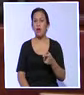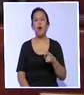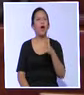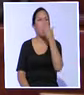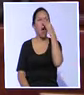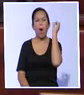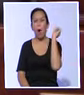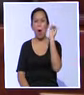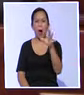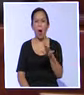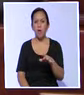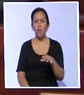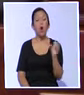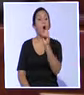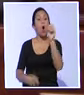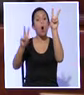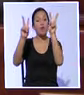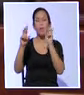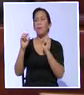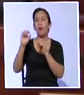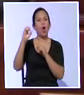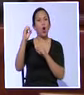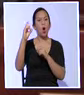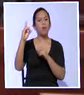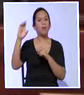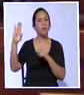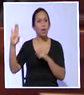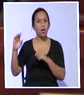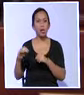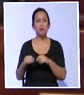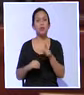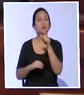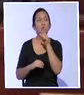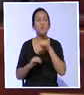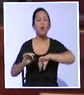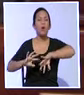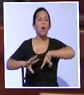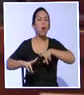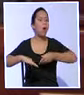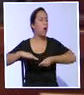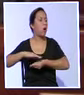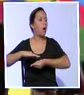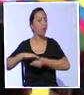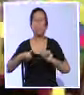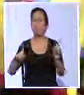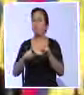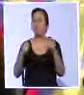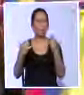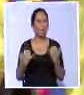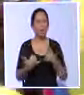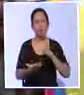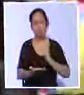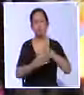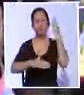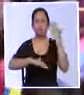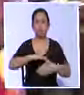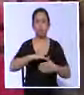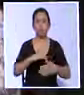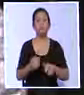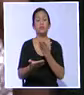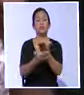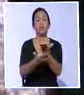odebrecht más para dame paper ya vamos a erradicar completamente la corrupción la propuesta denominada